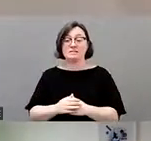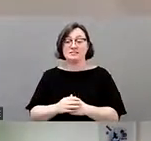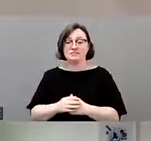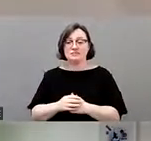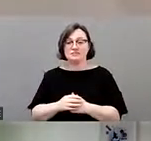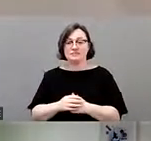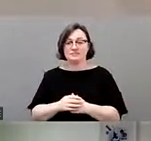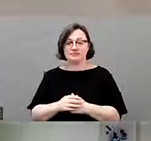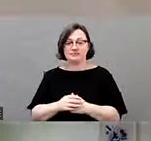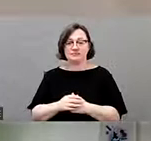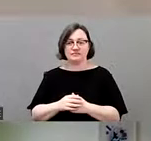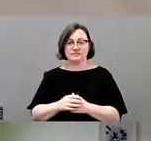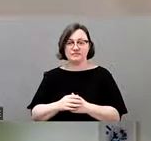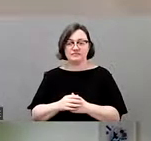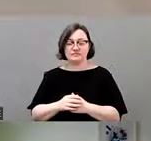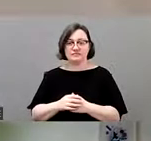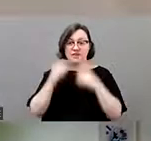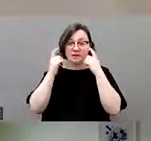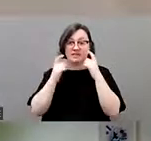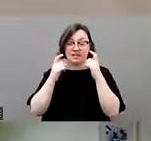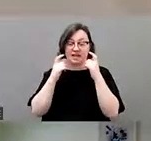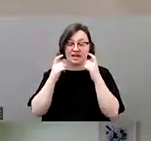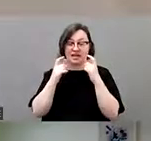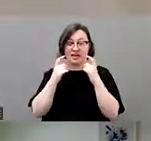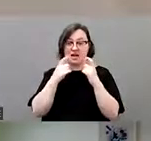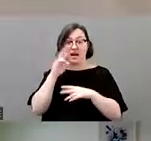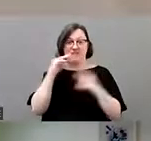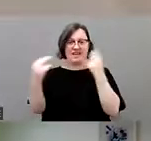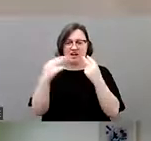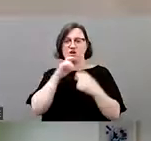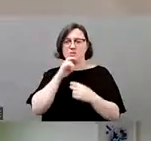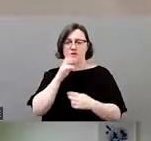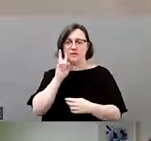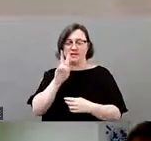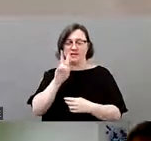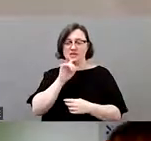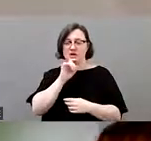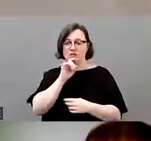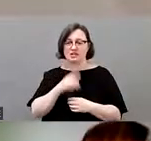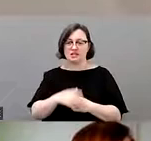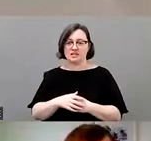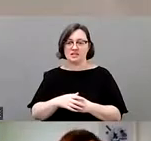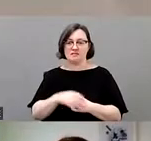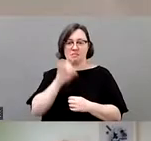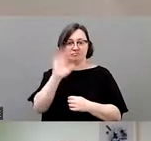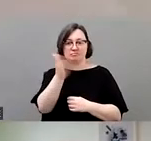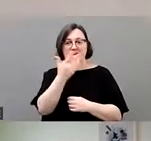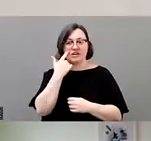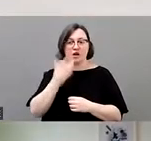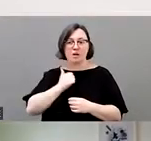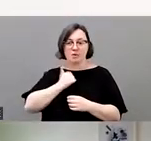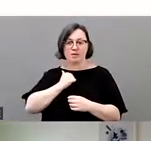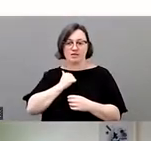con las tiras. Voy a intentar, aunque me quede un poquito sin luz, mientras paséis alguna diapositiva